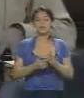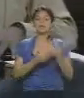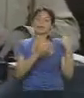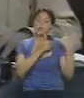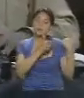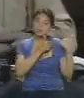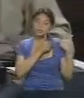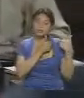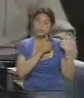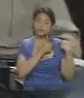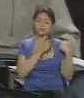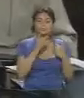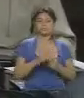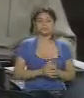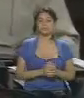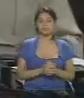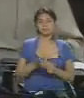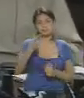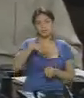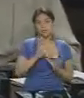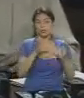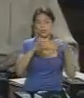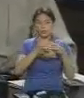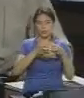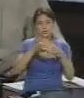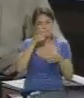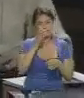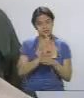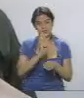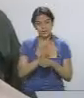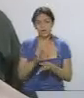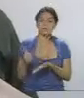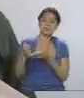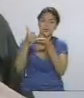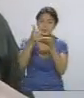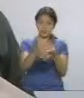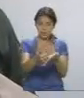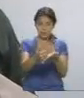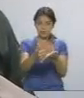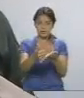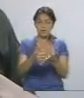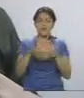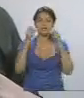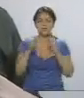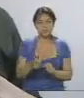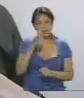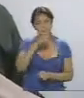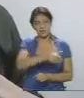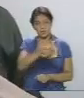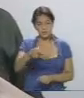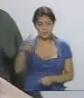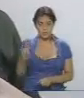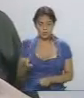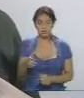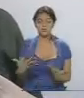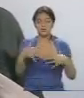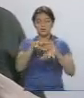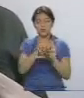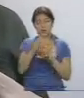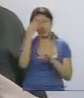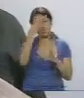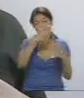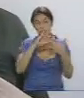corresponsabilidad de todos los organismos en contribuir con la seguridad ciudadana, en integrar los